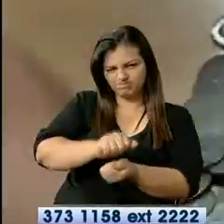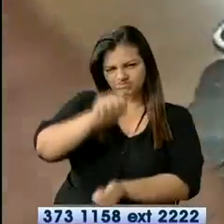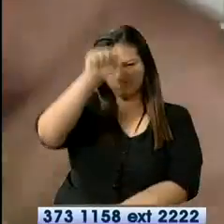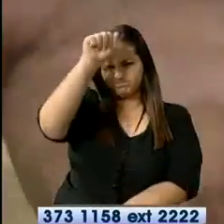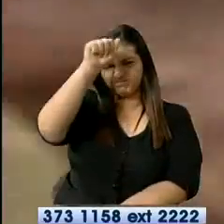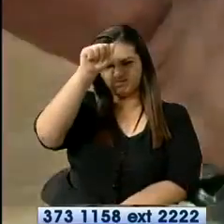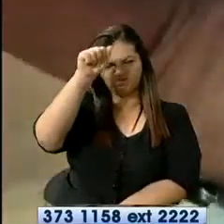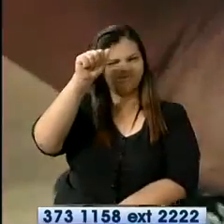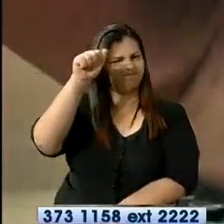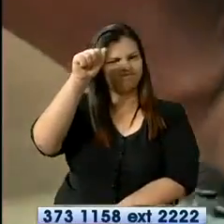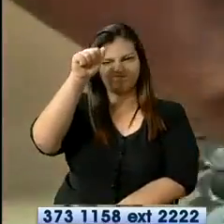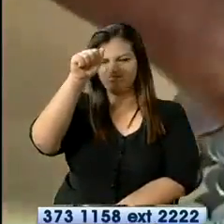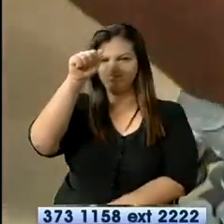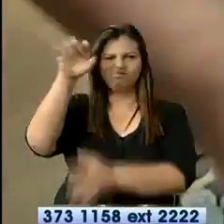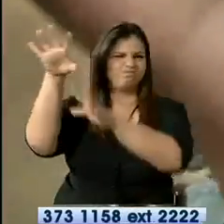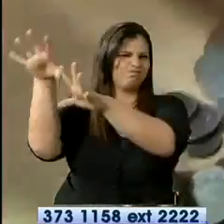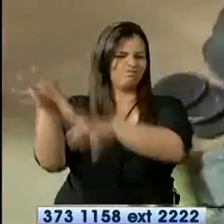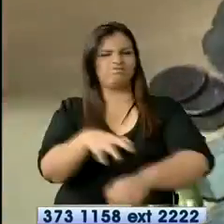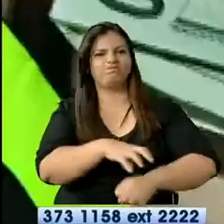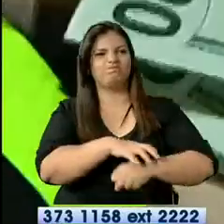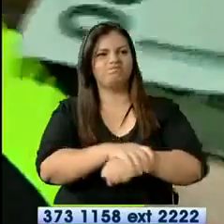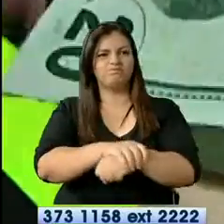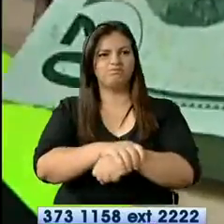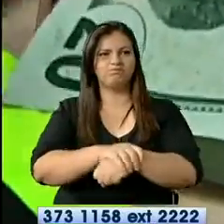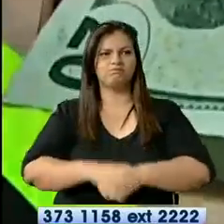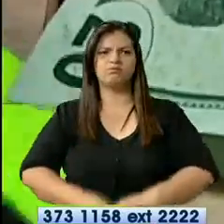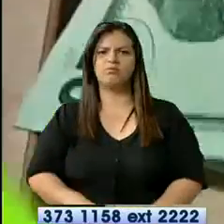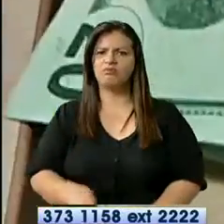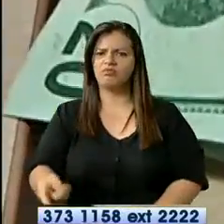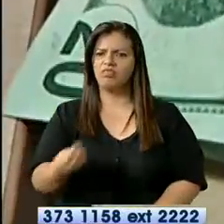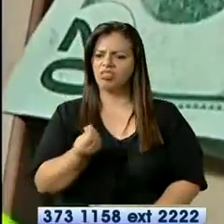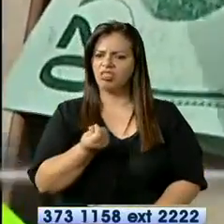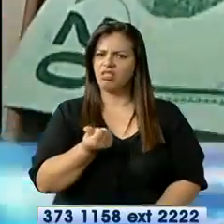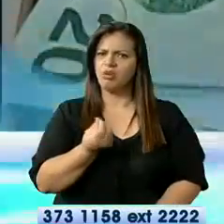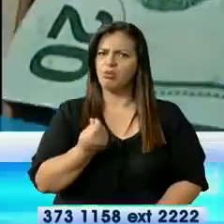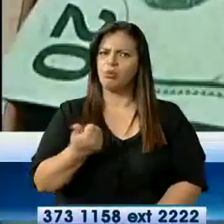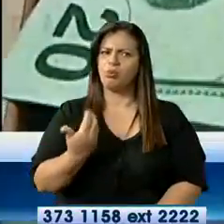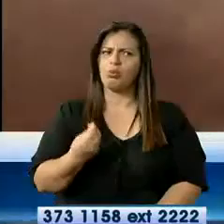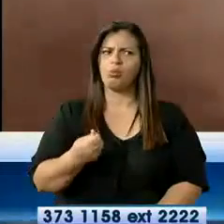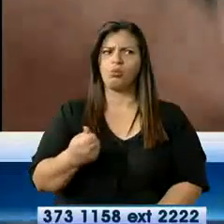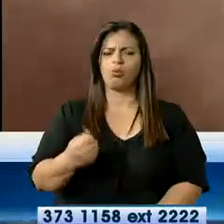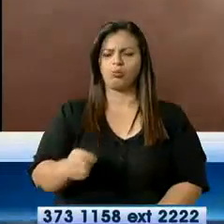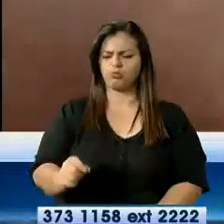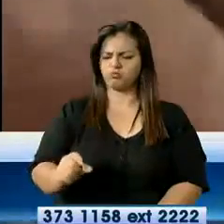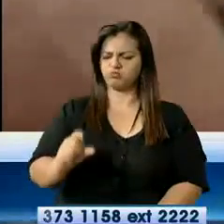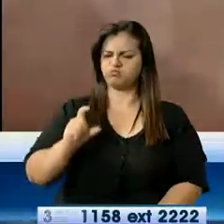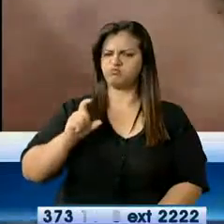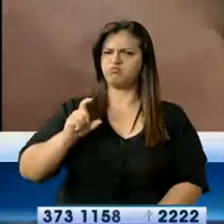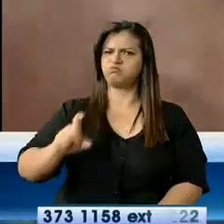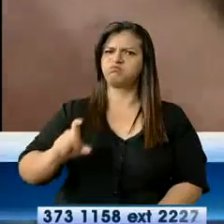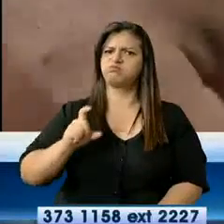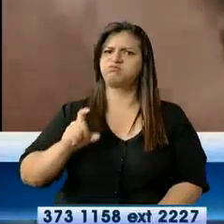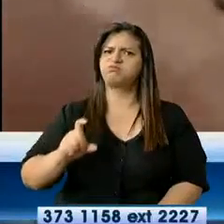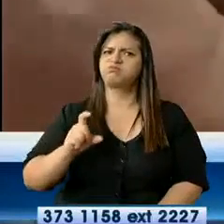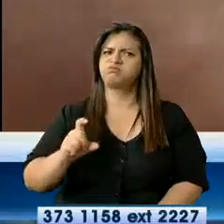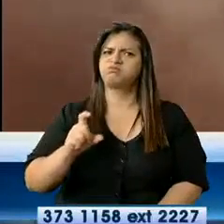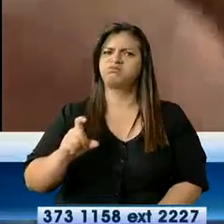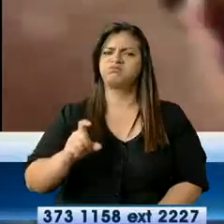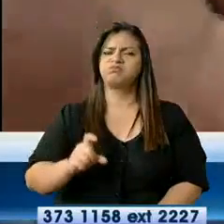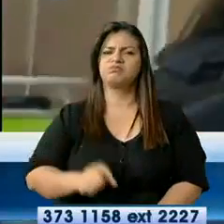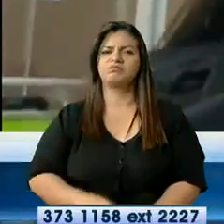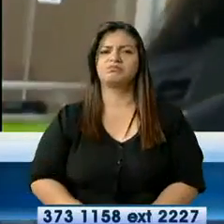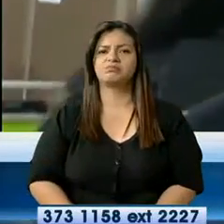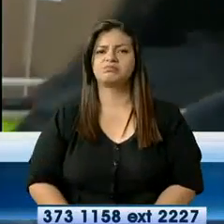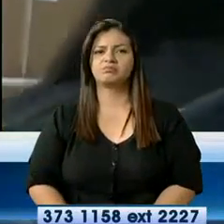Al parecer, el negocio ilícito marchaba bien para la sospechosa, ya que se le encontró gran cantidad de dinero en